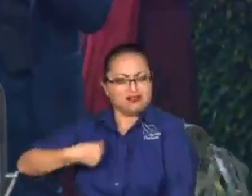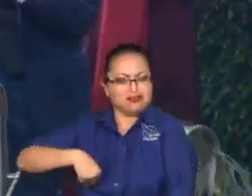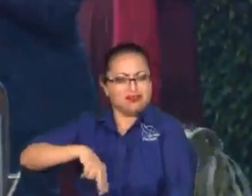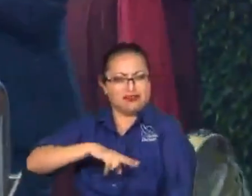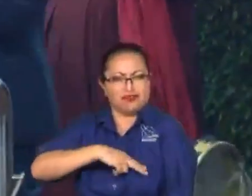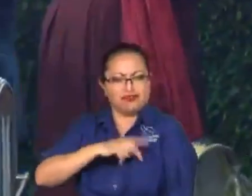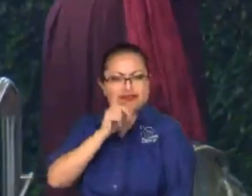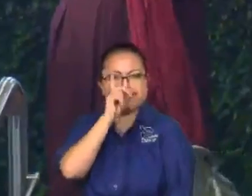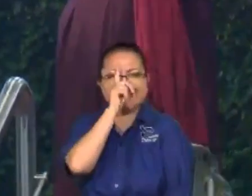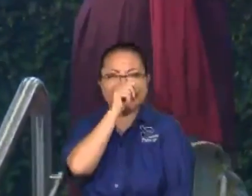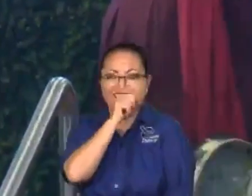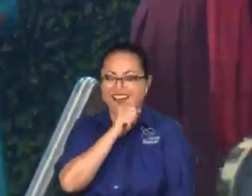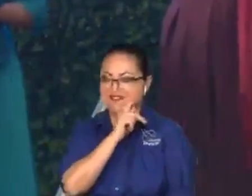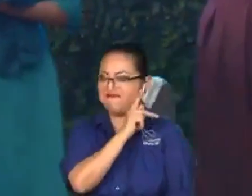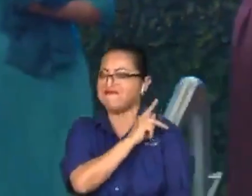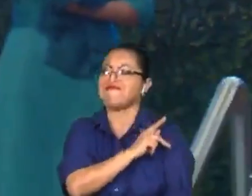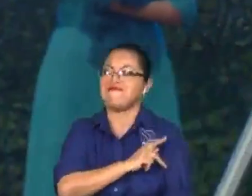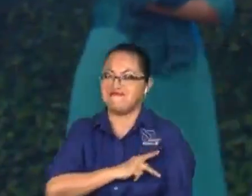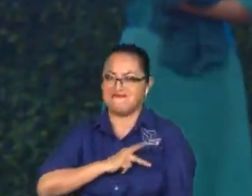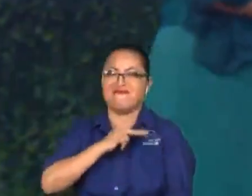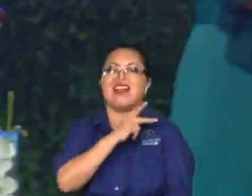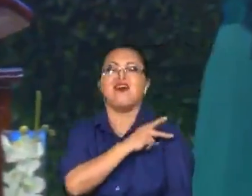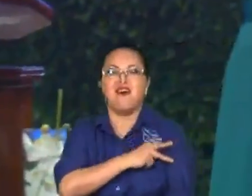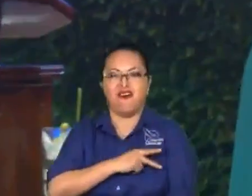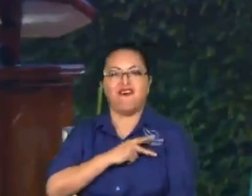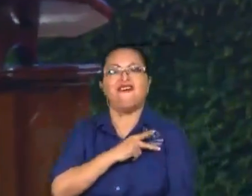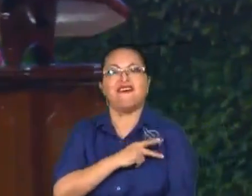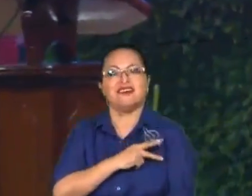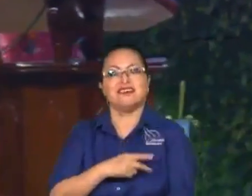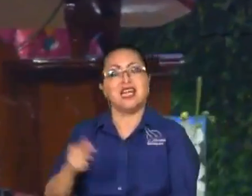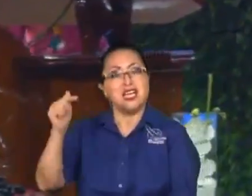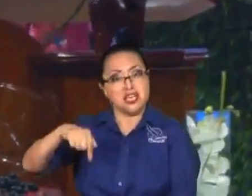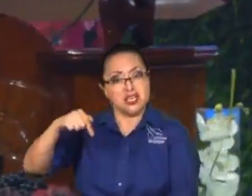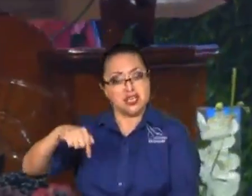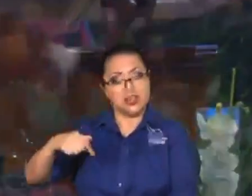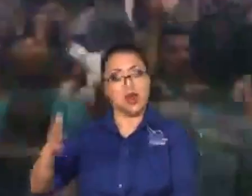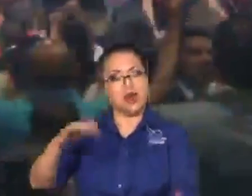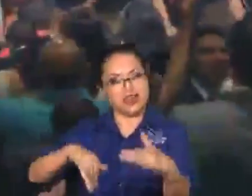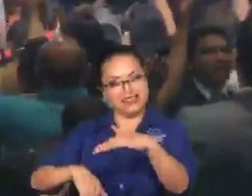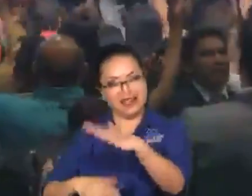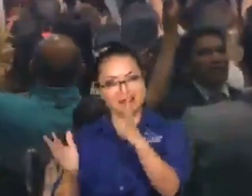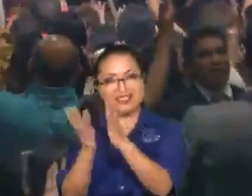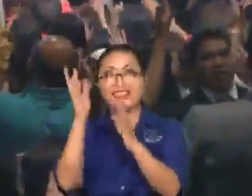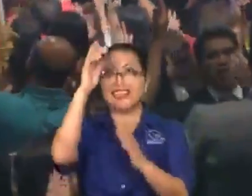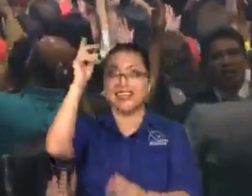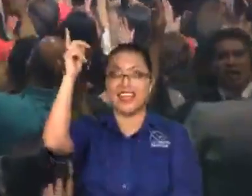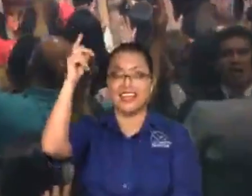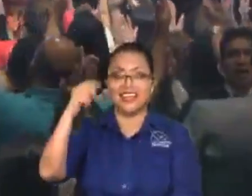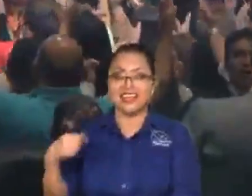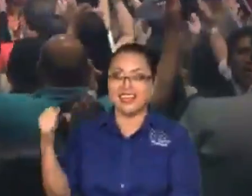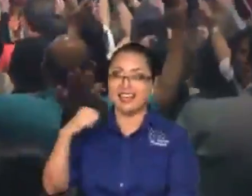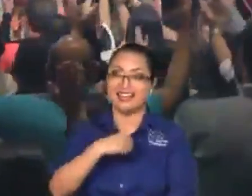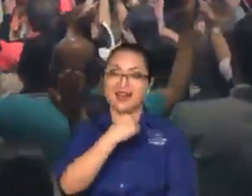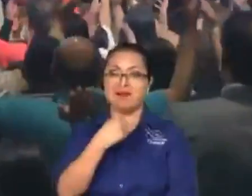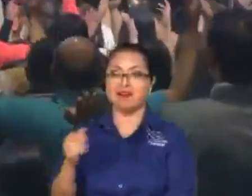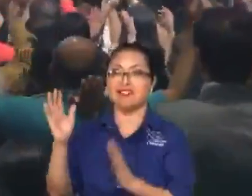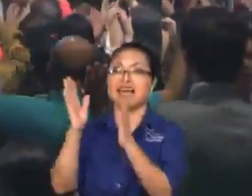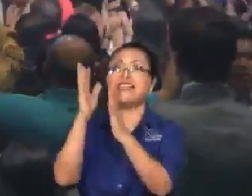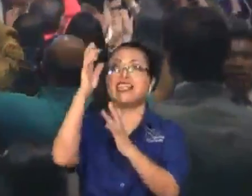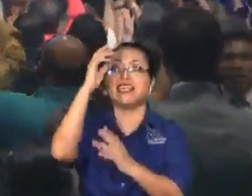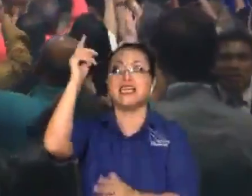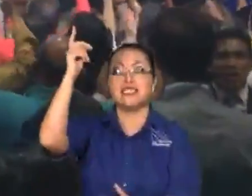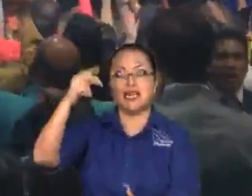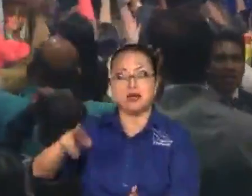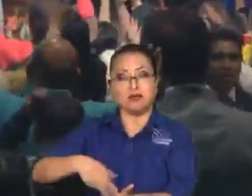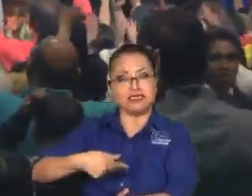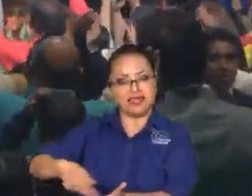llamó, éramos un pueblo sin valor. Y hoy entramos ante el Rey, cantamos Subimos ante el